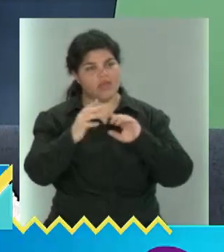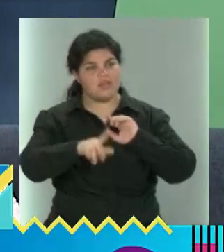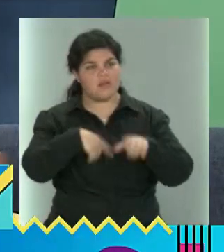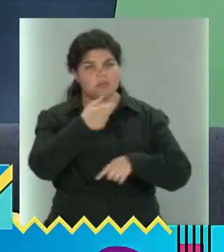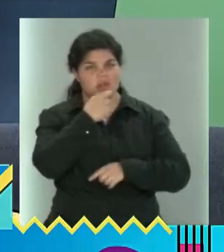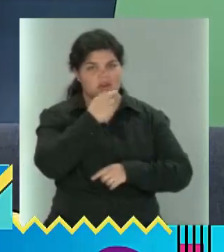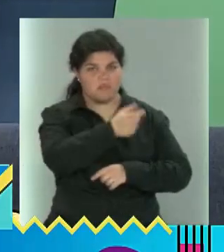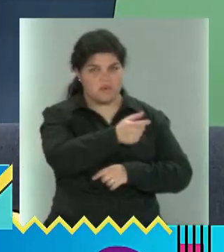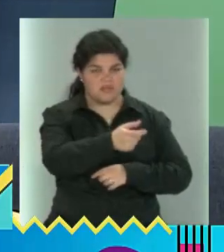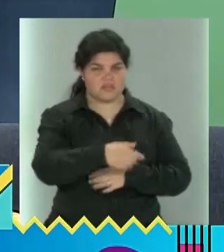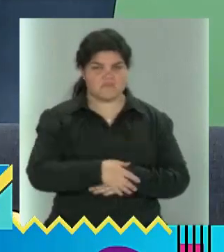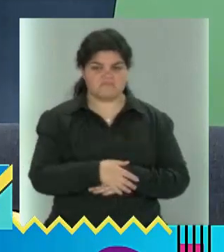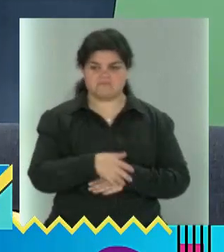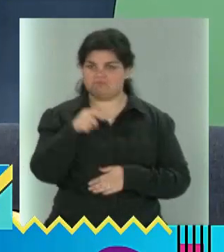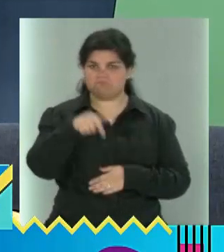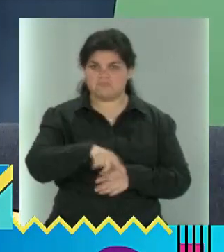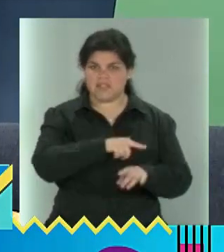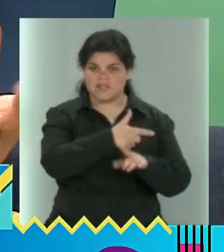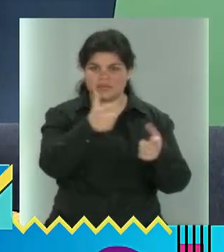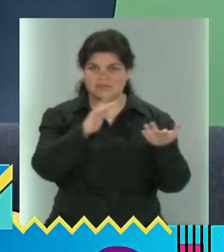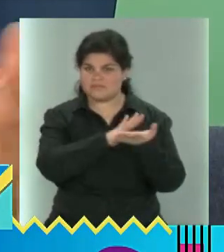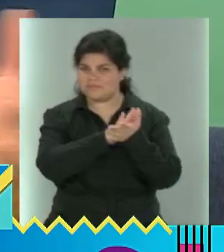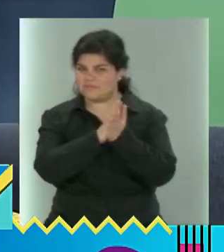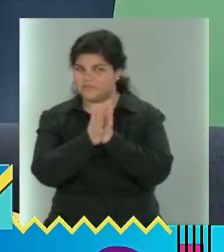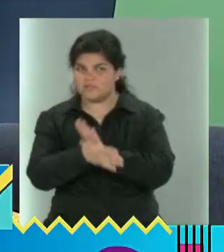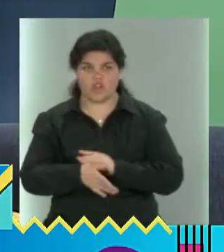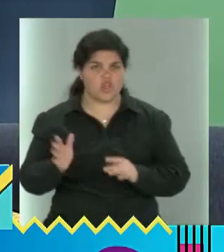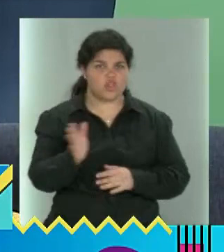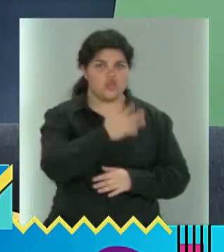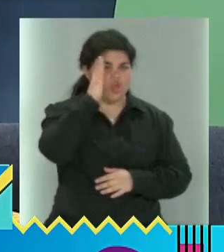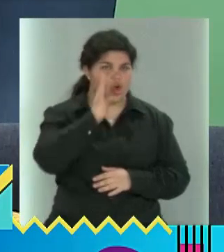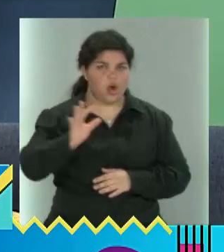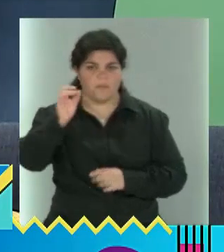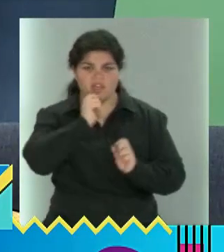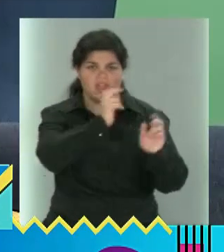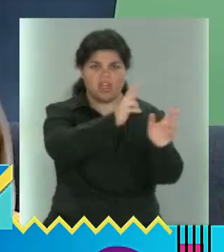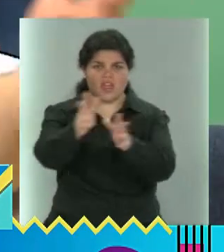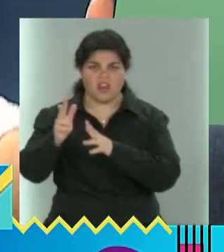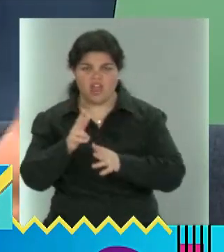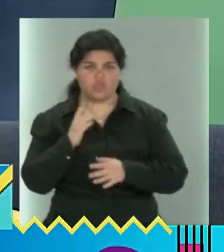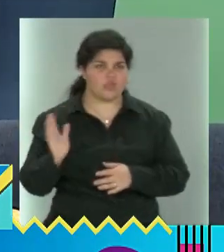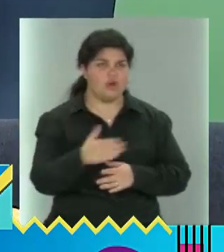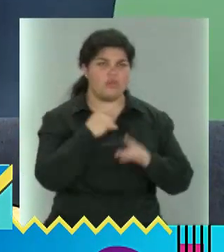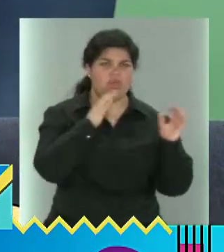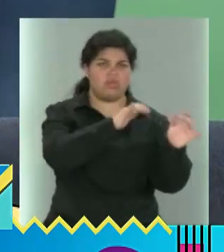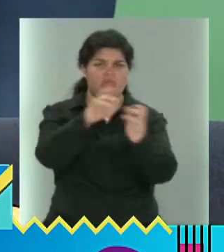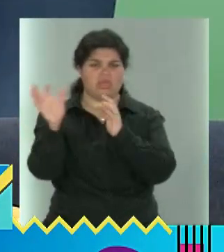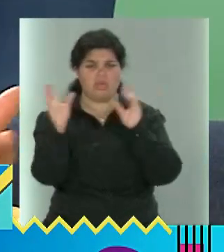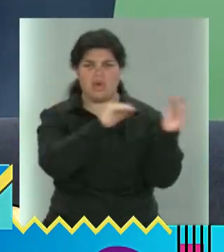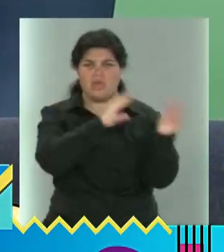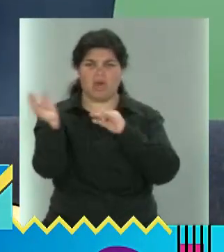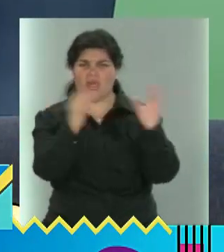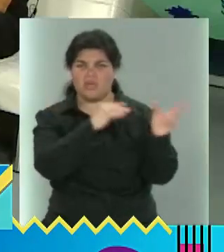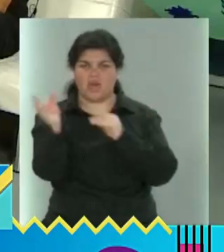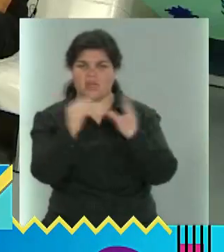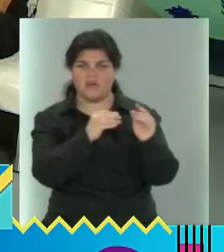en día eso no existe. Entonces todos hablan, todos opinan y llega un momento que terminan todos peleándose porque no se